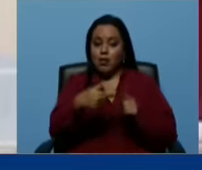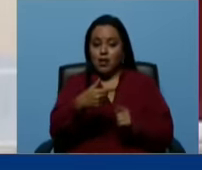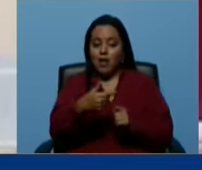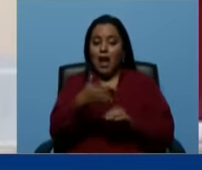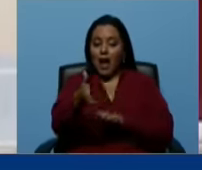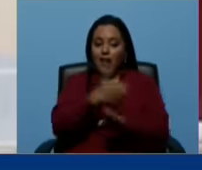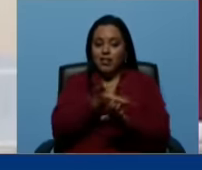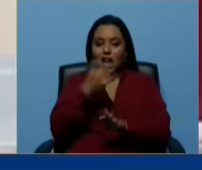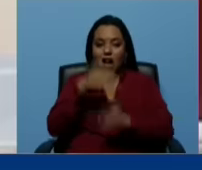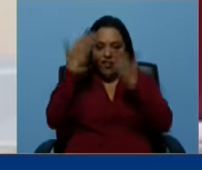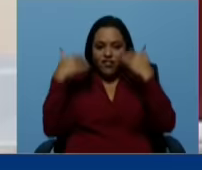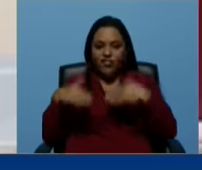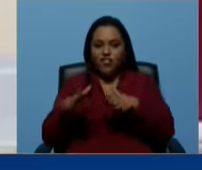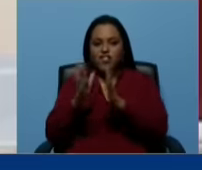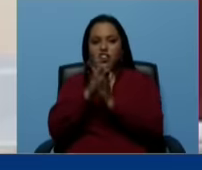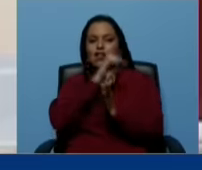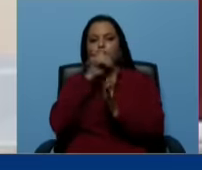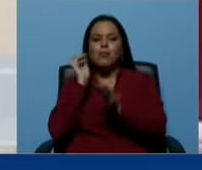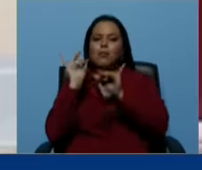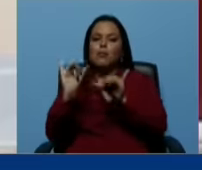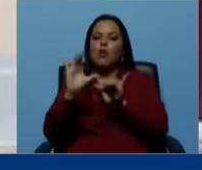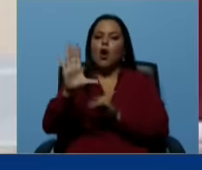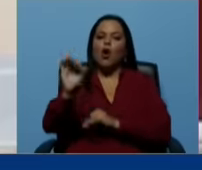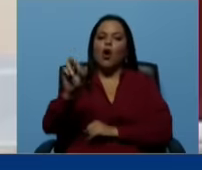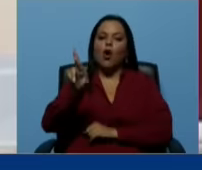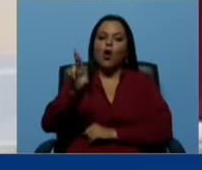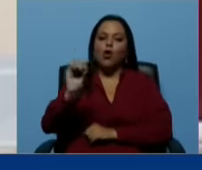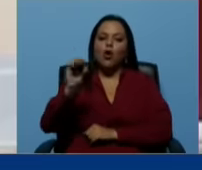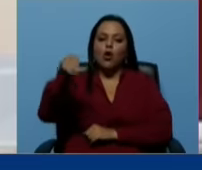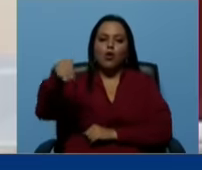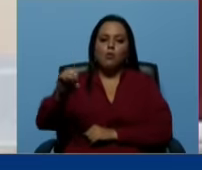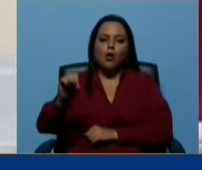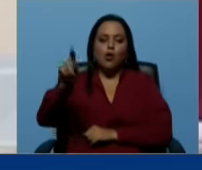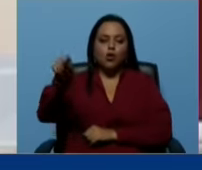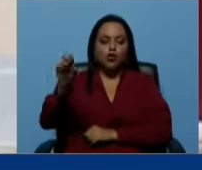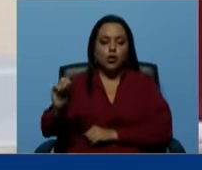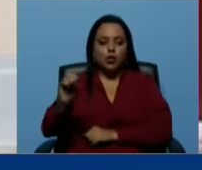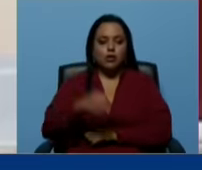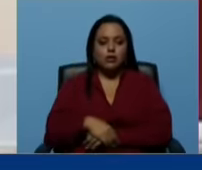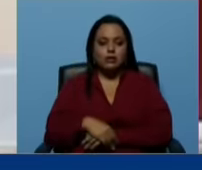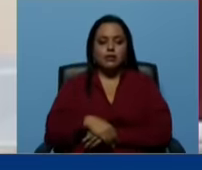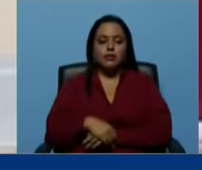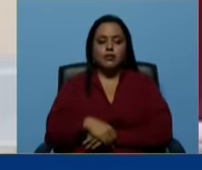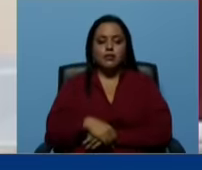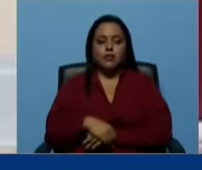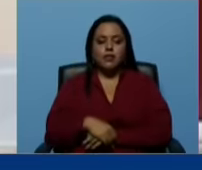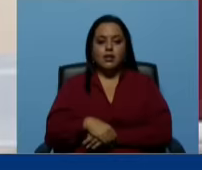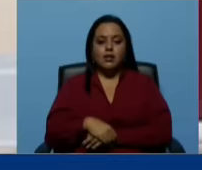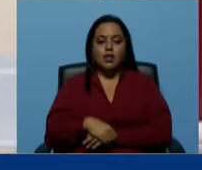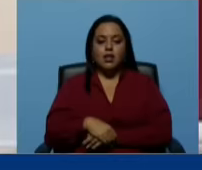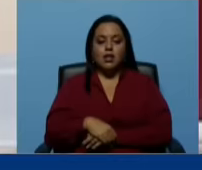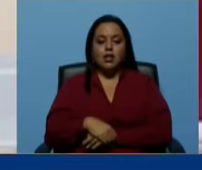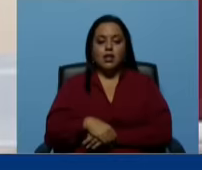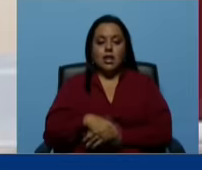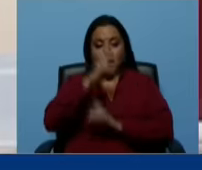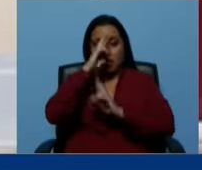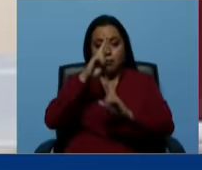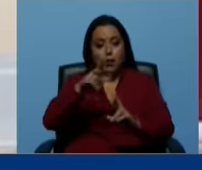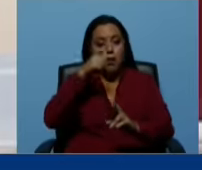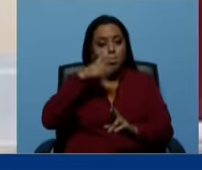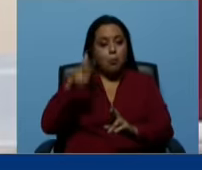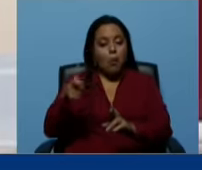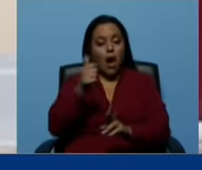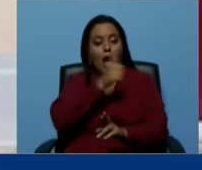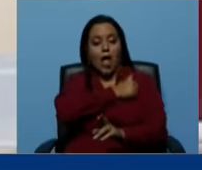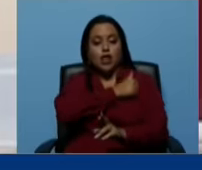Virgen, que lleva su nombre, Virgen de Coromoto, patrona de los católicos venezolanos. Respeto al pueblo católico, respeto a